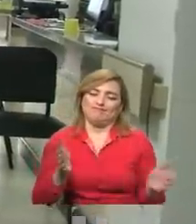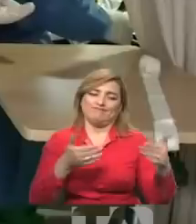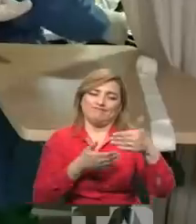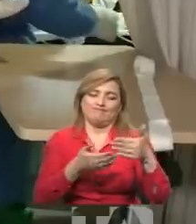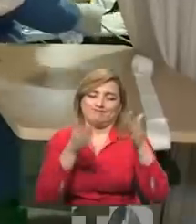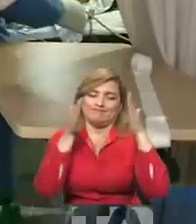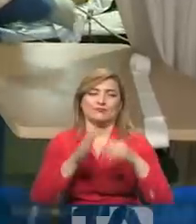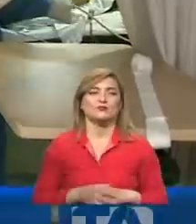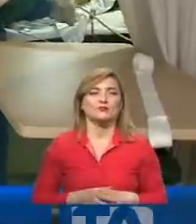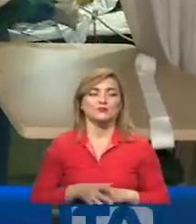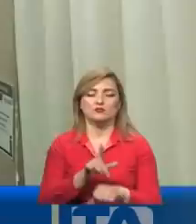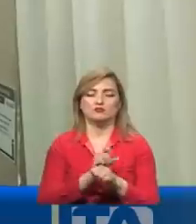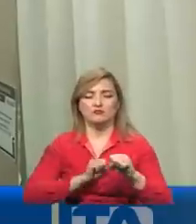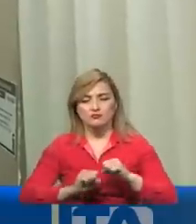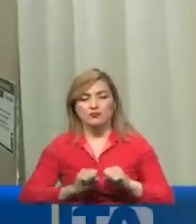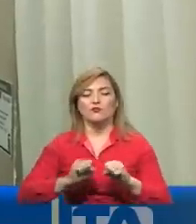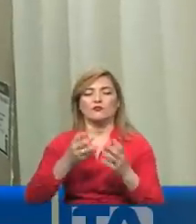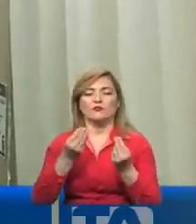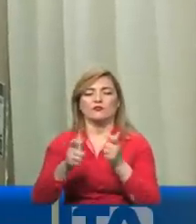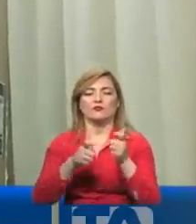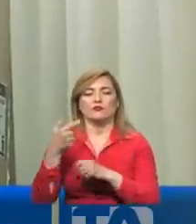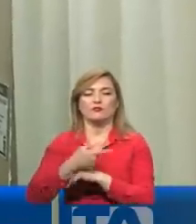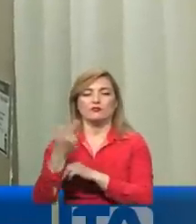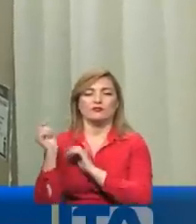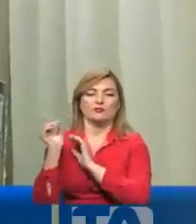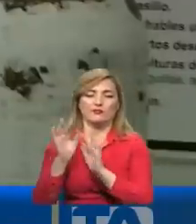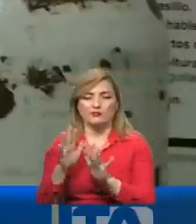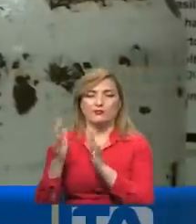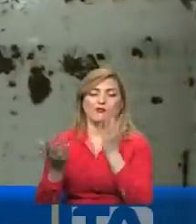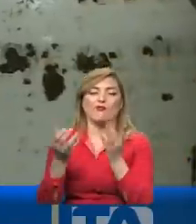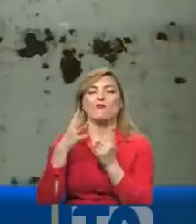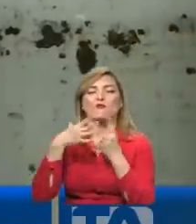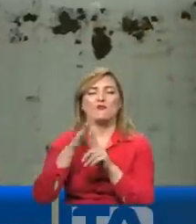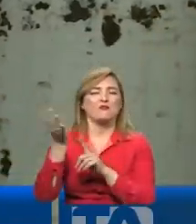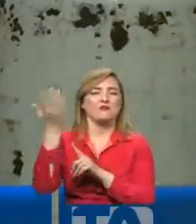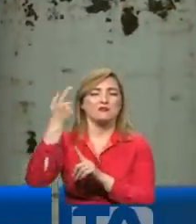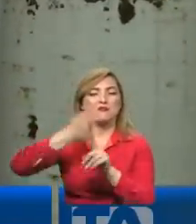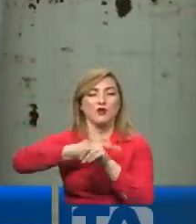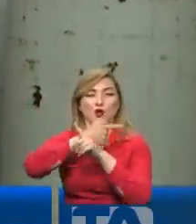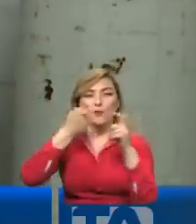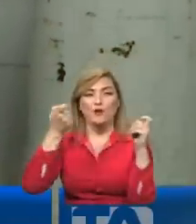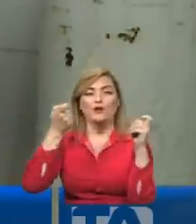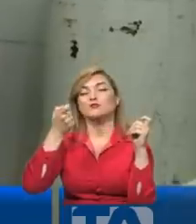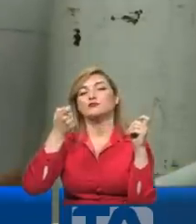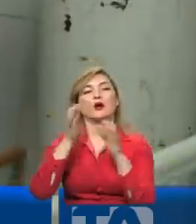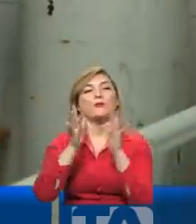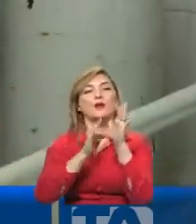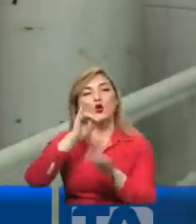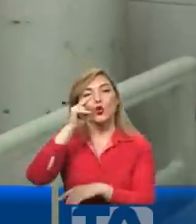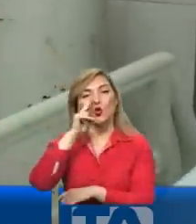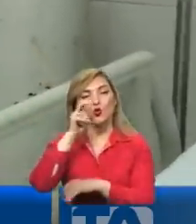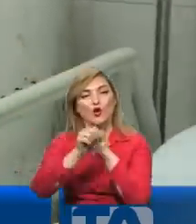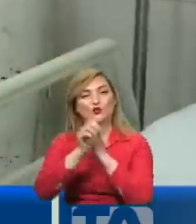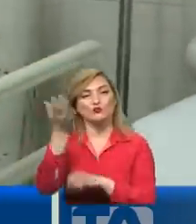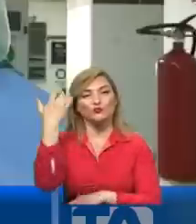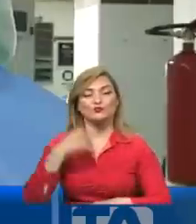sus esfuerzos frente a la ola de pacientes que llegan a diario. Comparan la situación con la que se vivió en los meses de abril y junio del